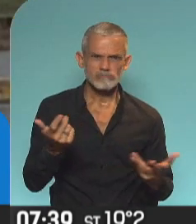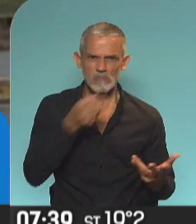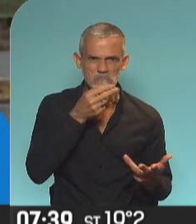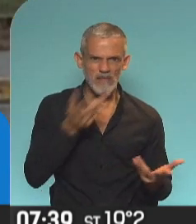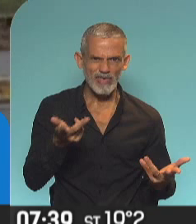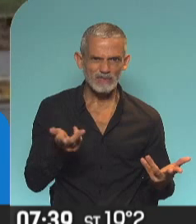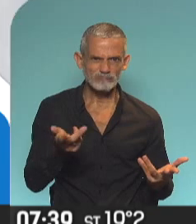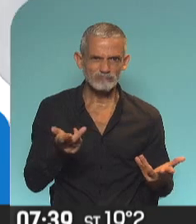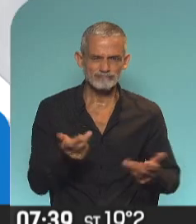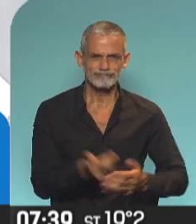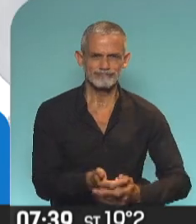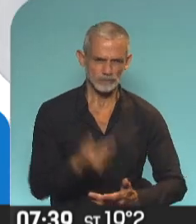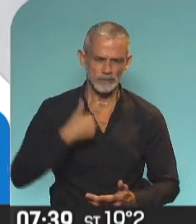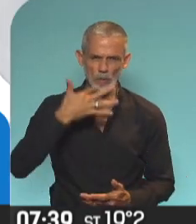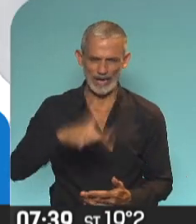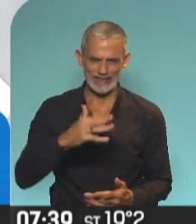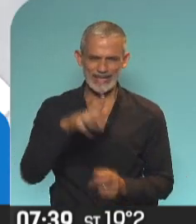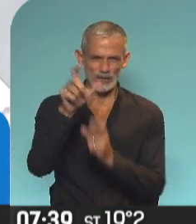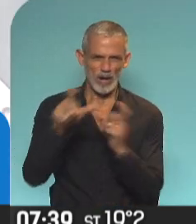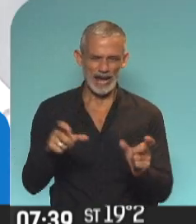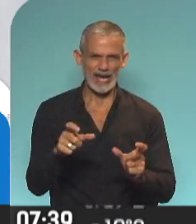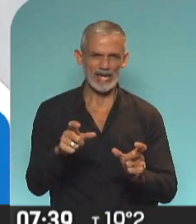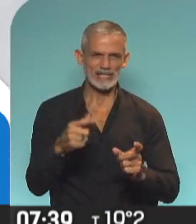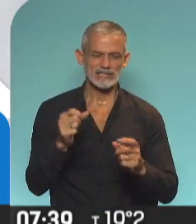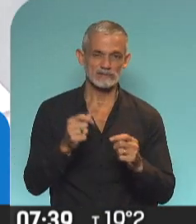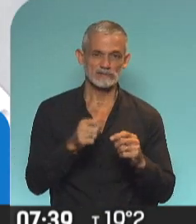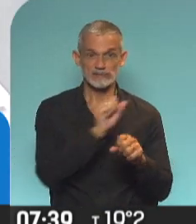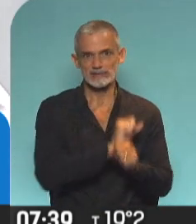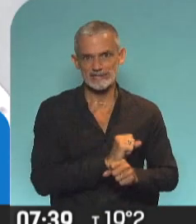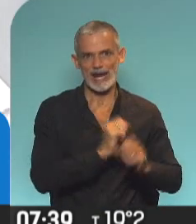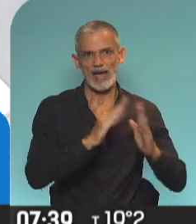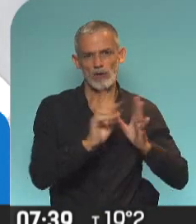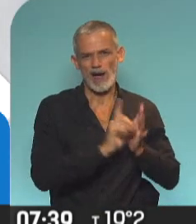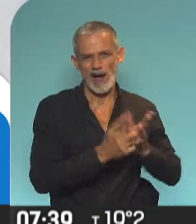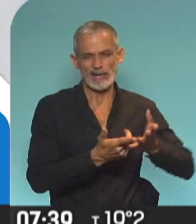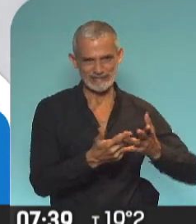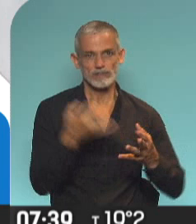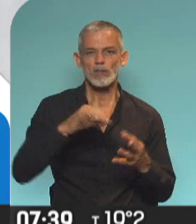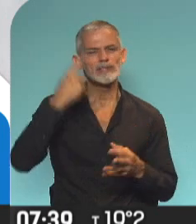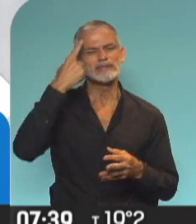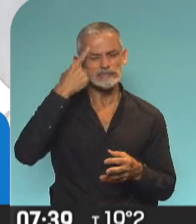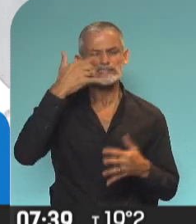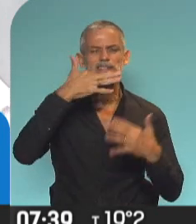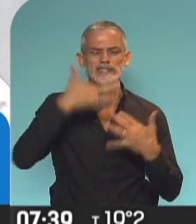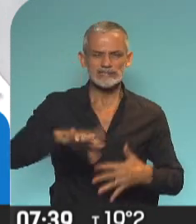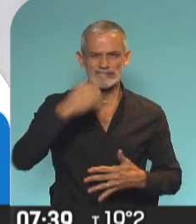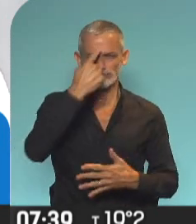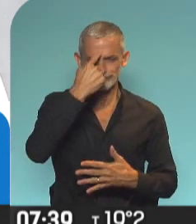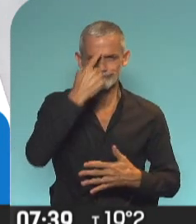no sienten nada. Yo entiendo perfectamente a la gente que ha estado encerrado, pero también creo que hay que tomar conciencia de